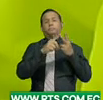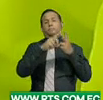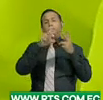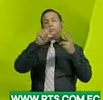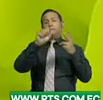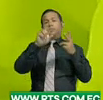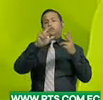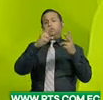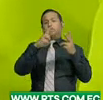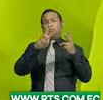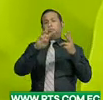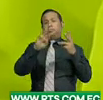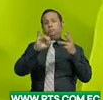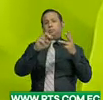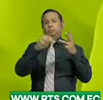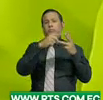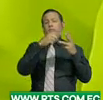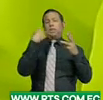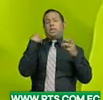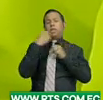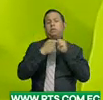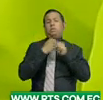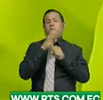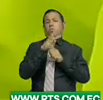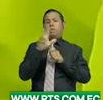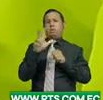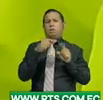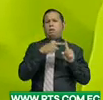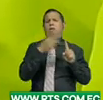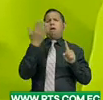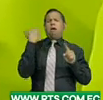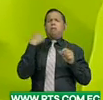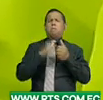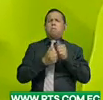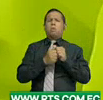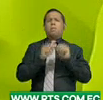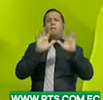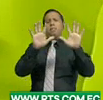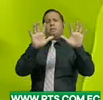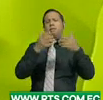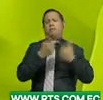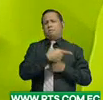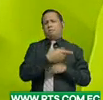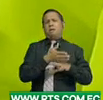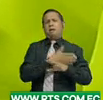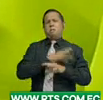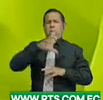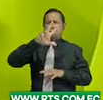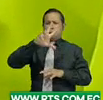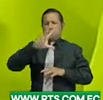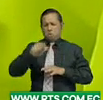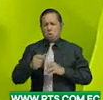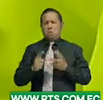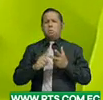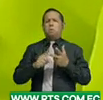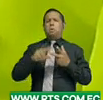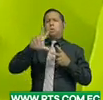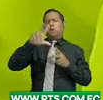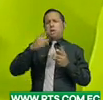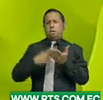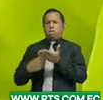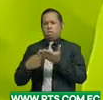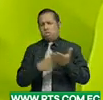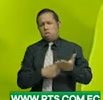R., ecuatoriano de 43 años, registra 10 antecedentes, 3 por hurto, 3 por asociación ilícita, 2